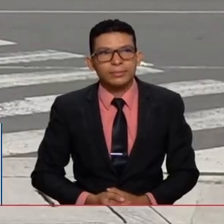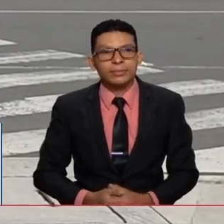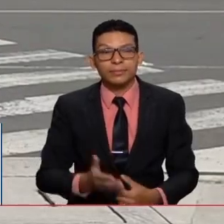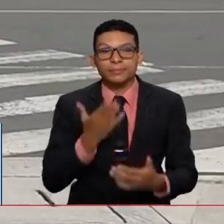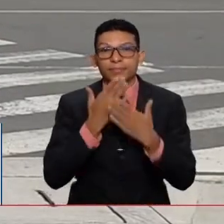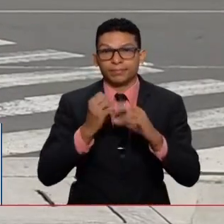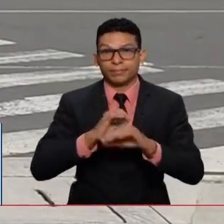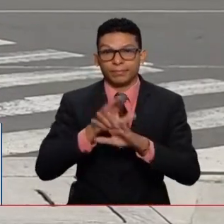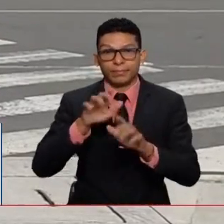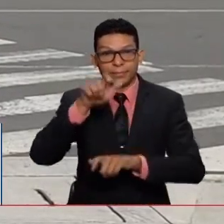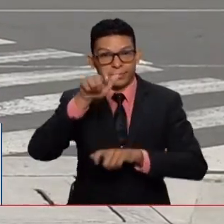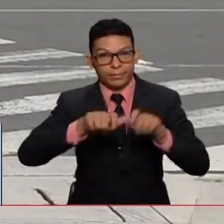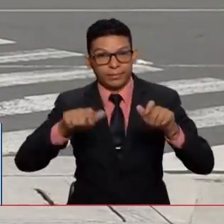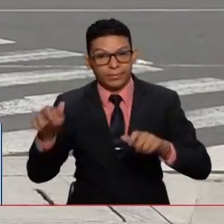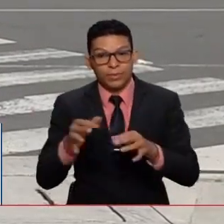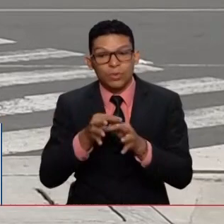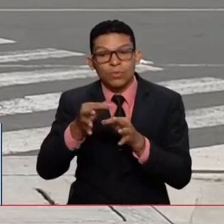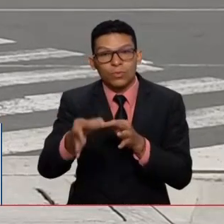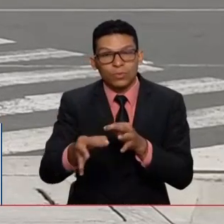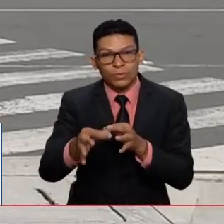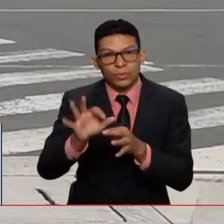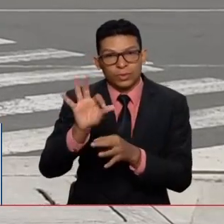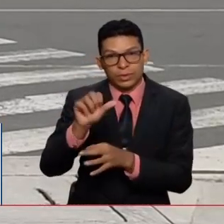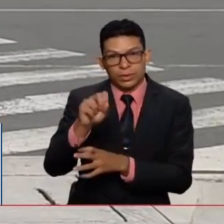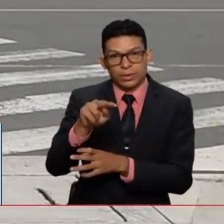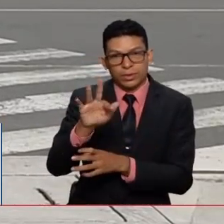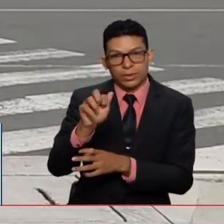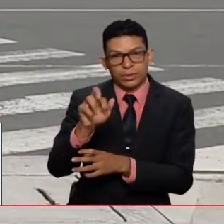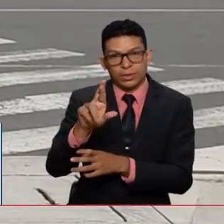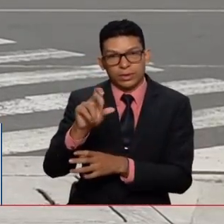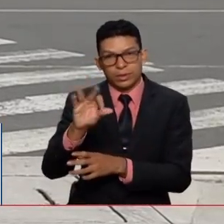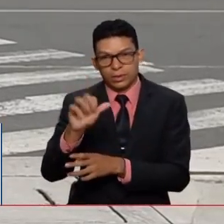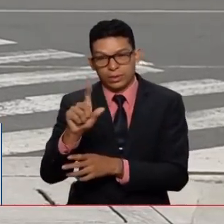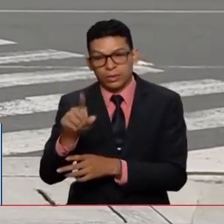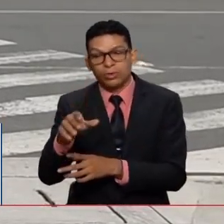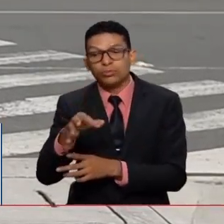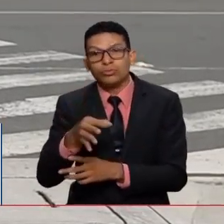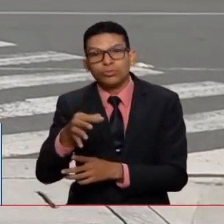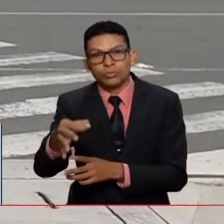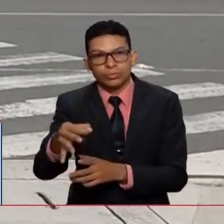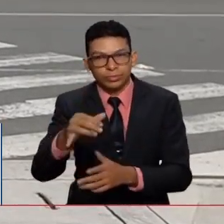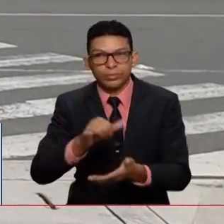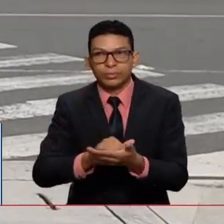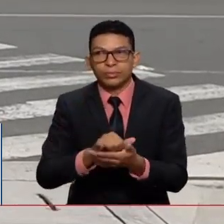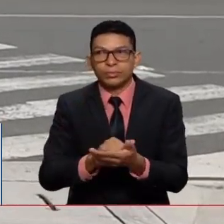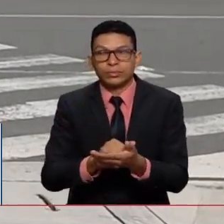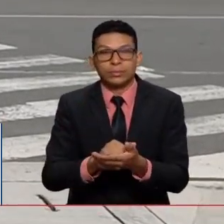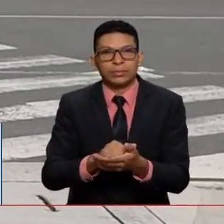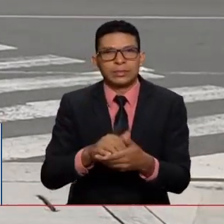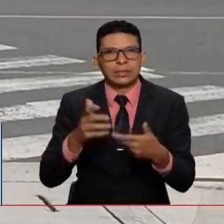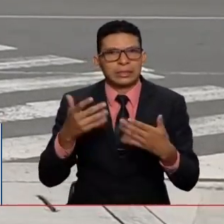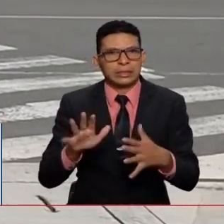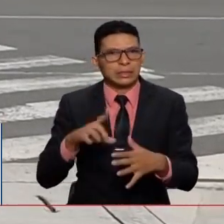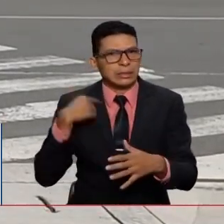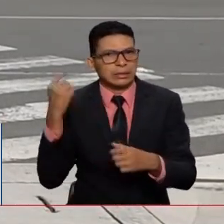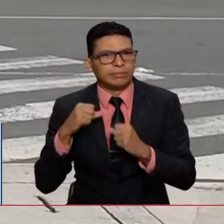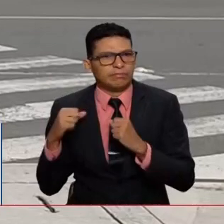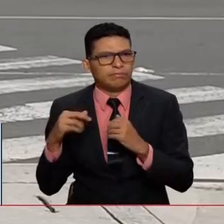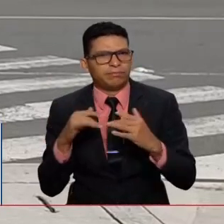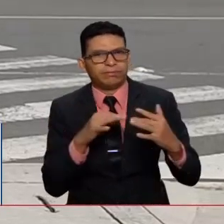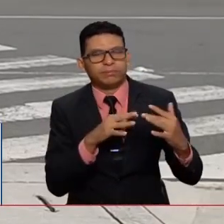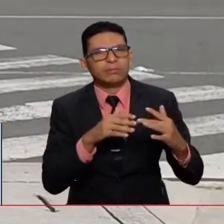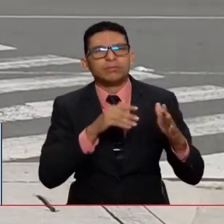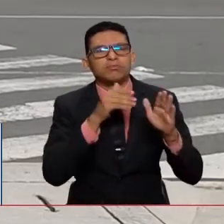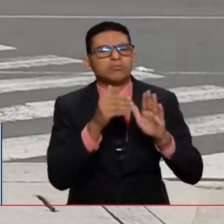Para los habitantes del corregimiento de Santa Rosa, en la zona rural de Cumbitara, hay más preguntas que respuestas después de la fallida operación militar que dejó